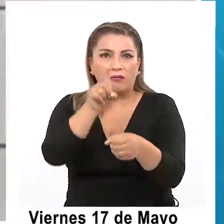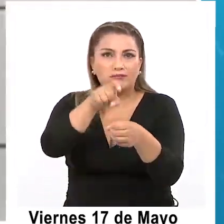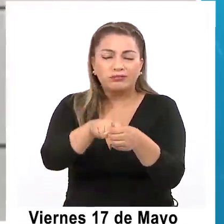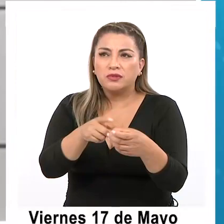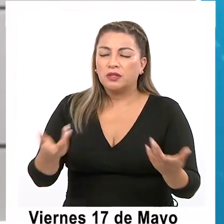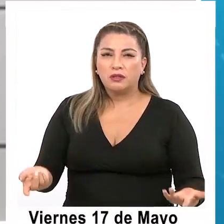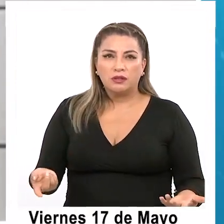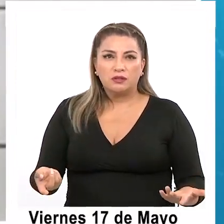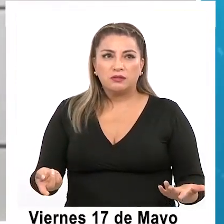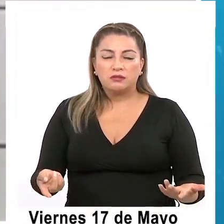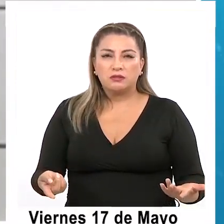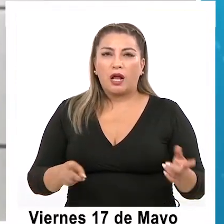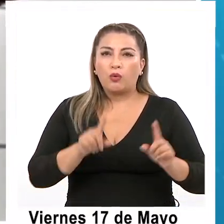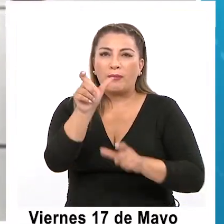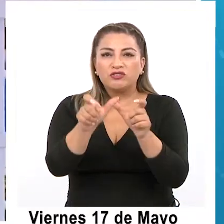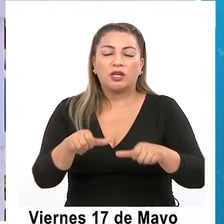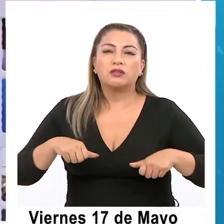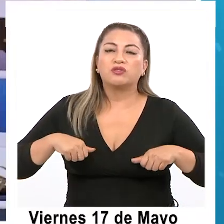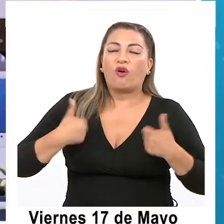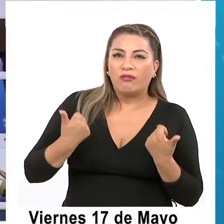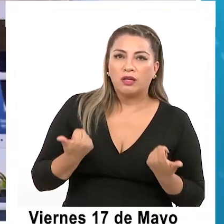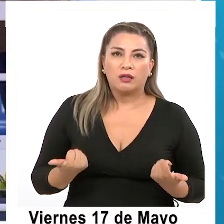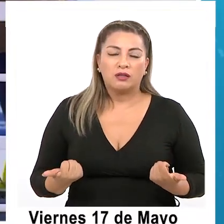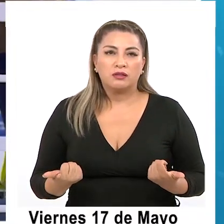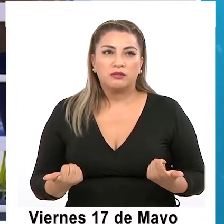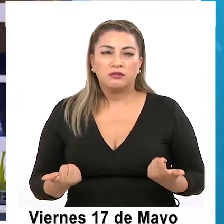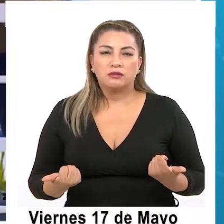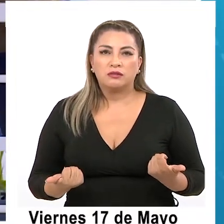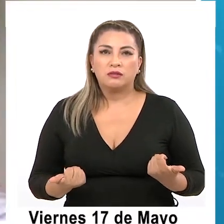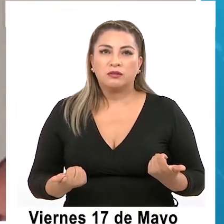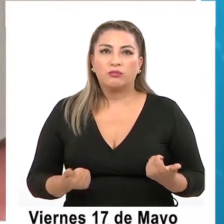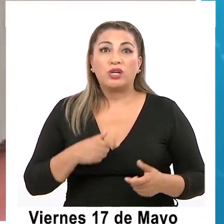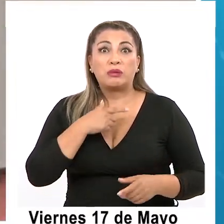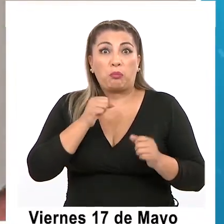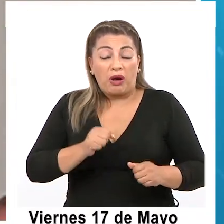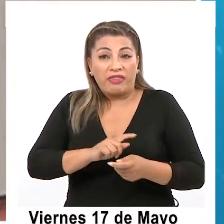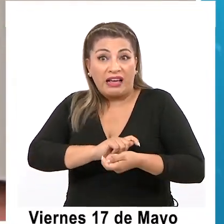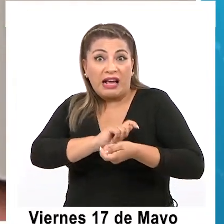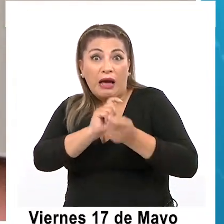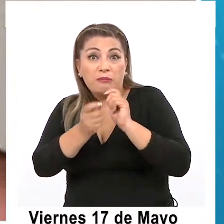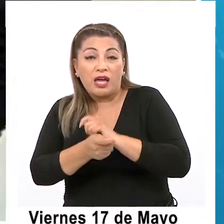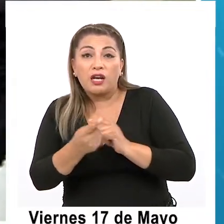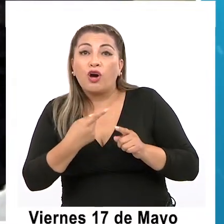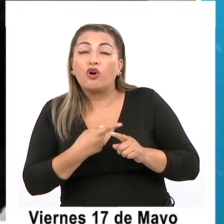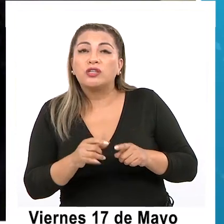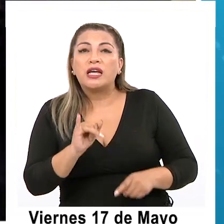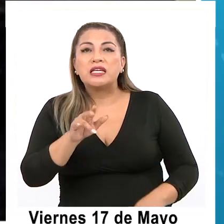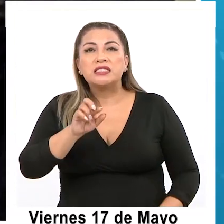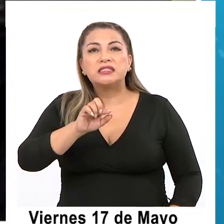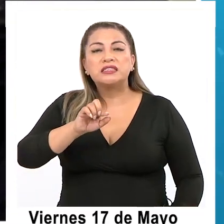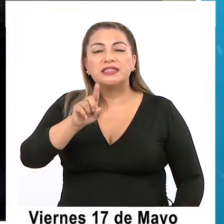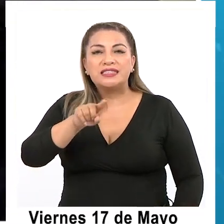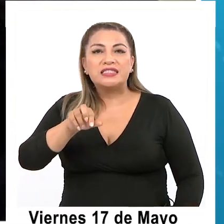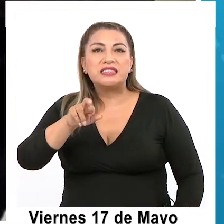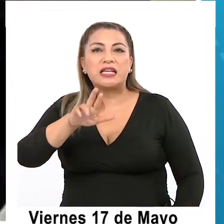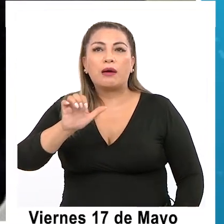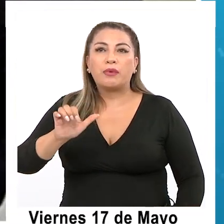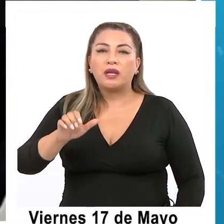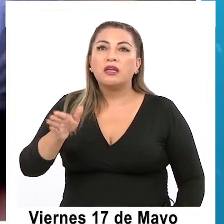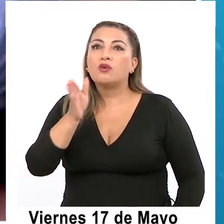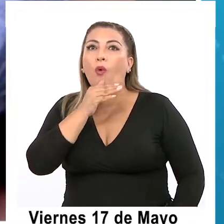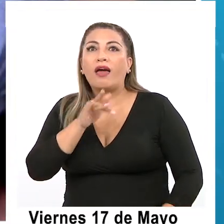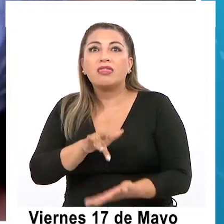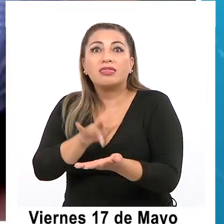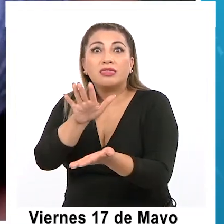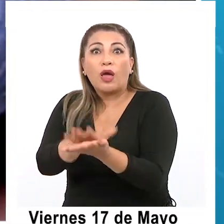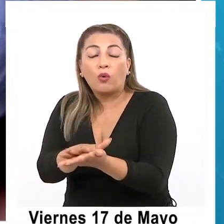los pacientes más jóvenes, con más posibilidades de cambiarse a otra ISAPRE más nueva que no tenga esa deuda o